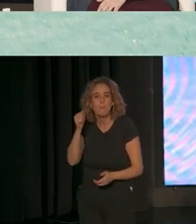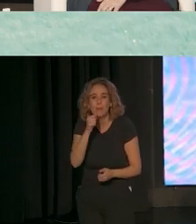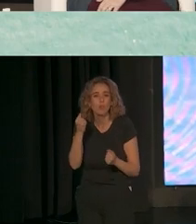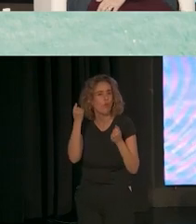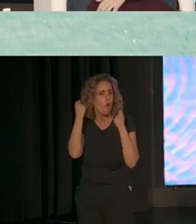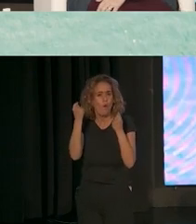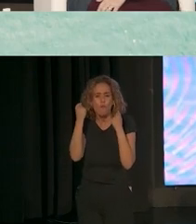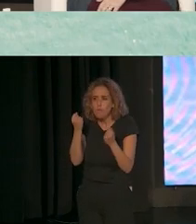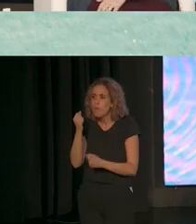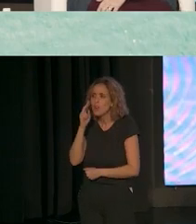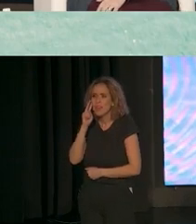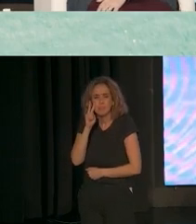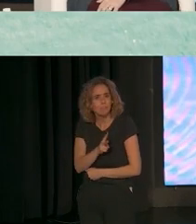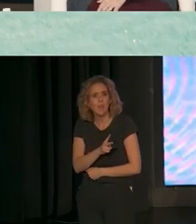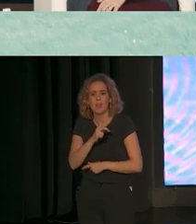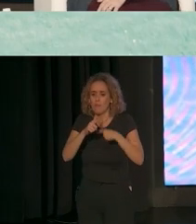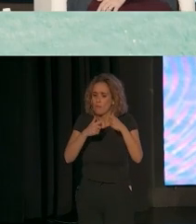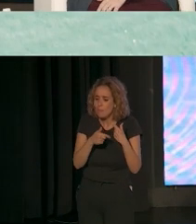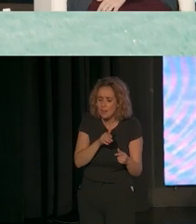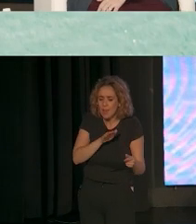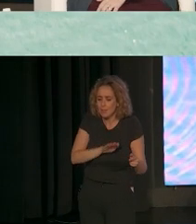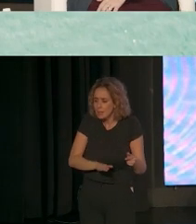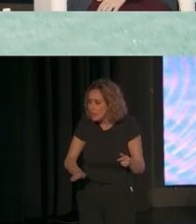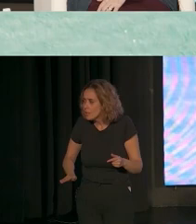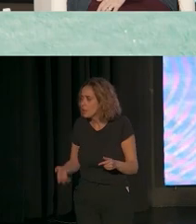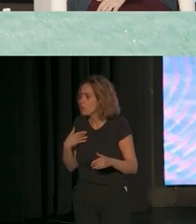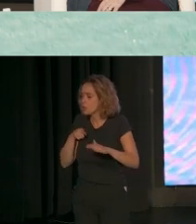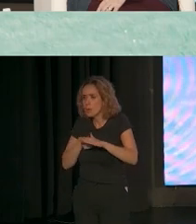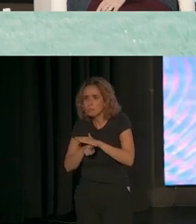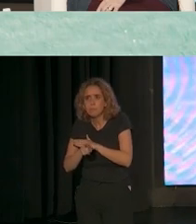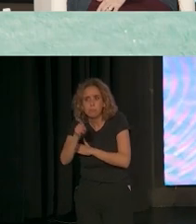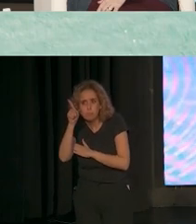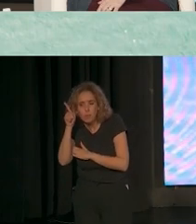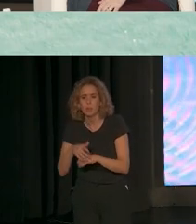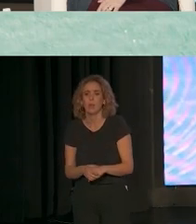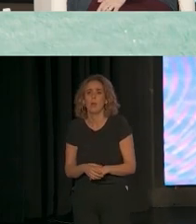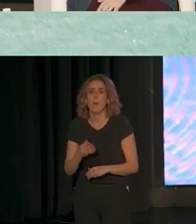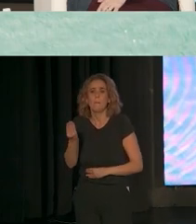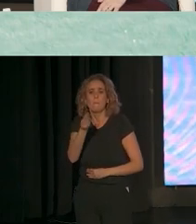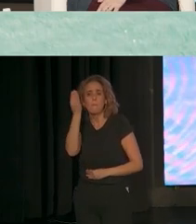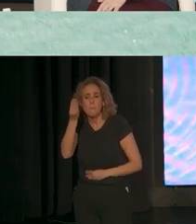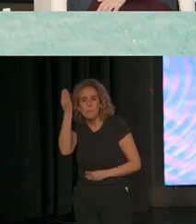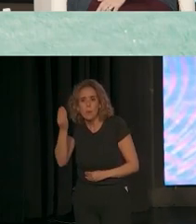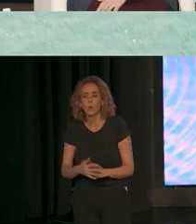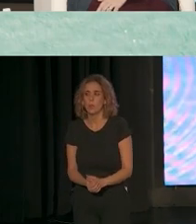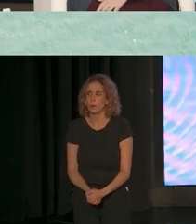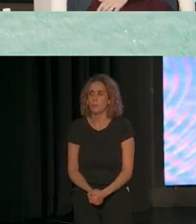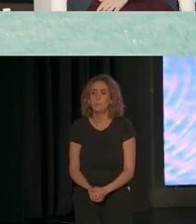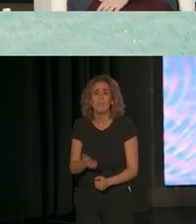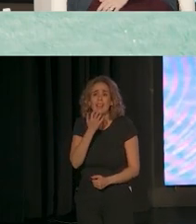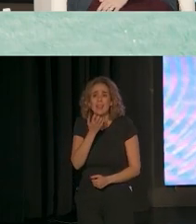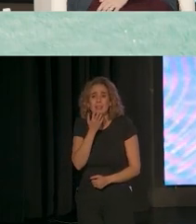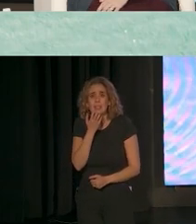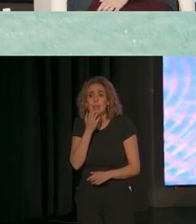las familias, en los niños y tanto crecimiento, tanta mejoría. Si